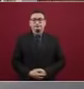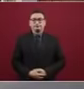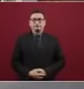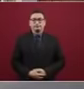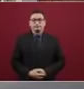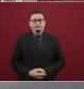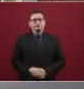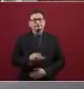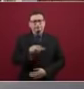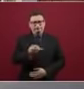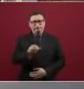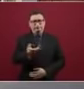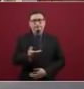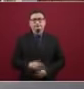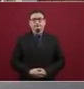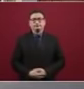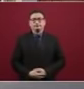Los dos.